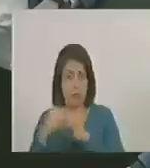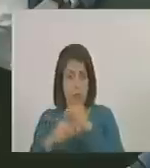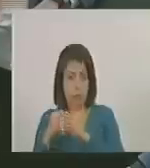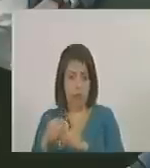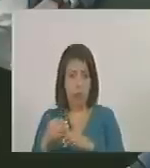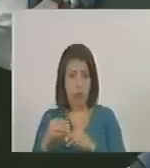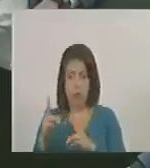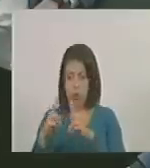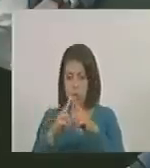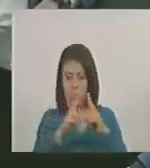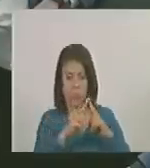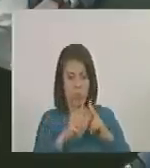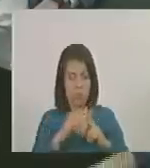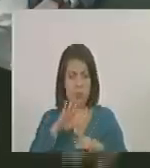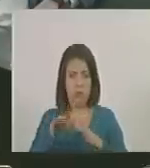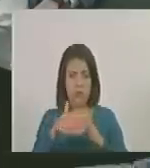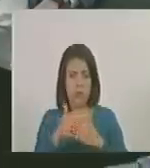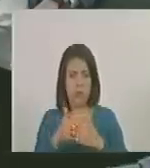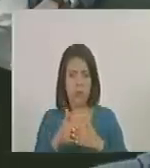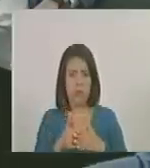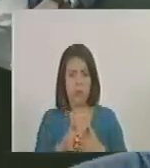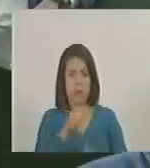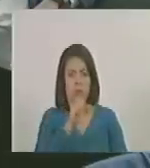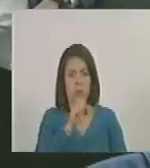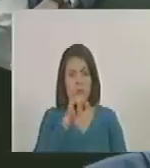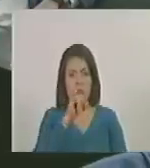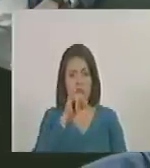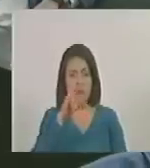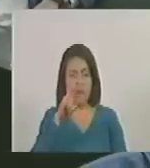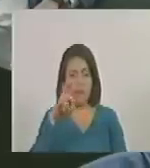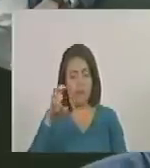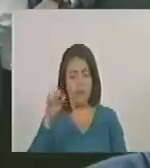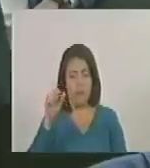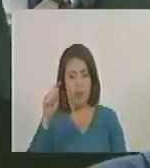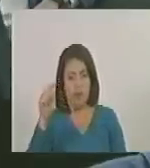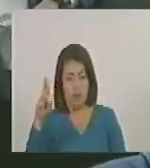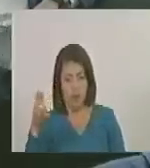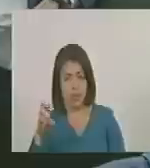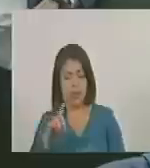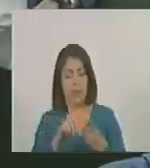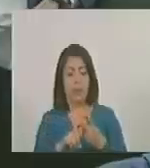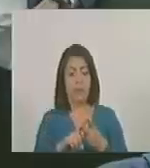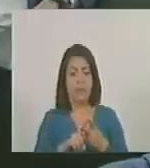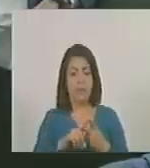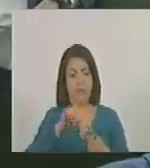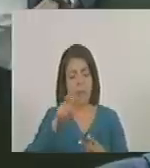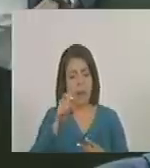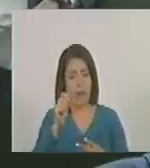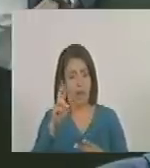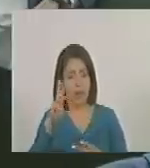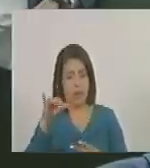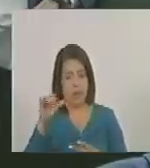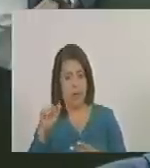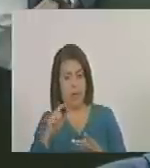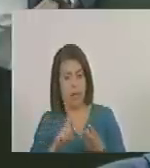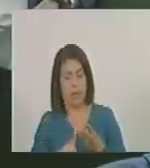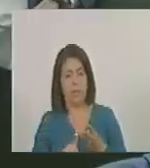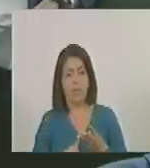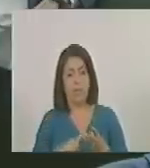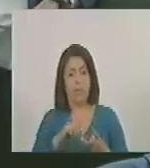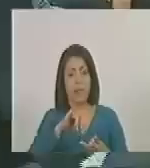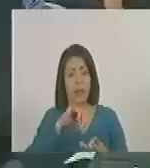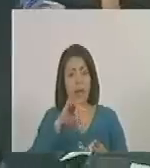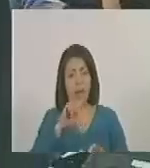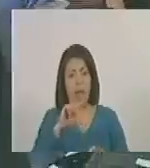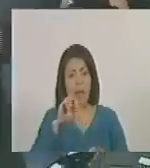conocía casi todos. Conocía a Silvestre Ortiz Bucarán, García Ponce, Chas Aristigueta, que es el